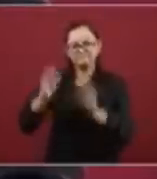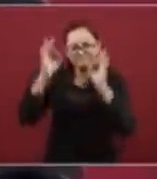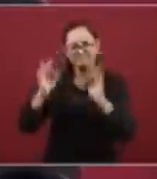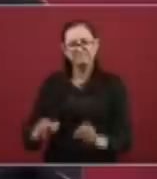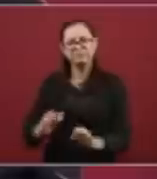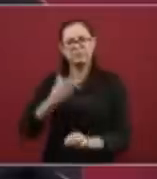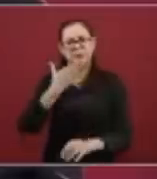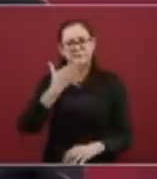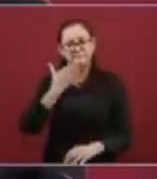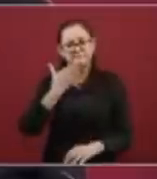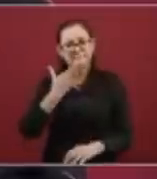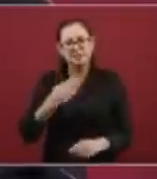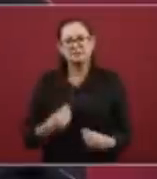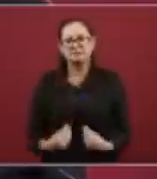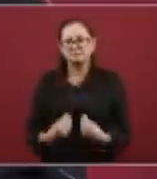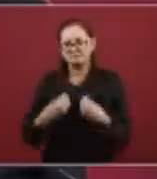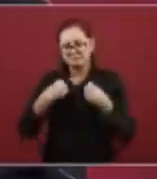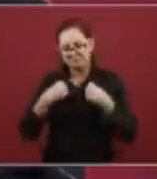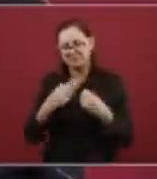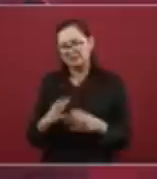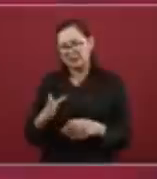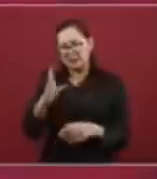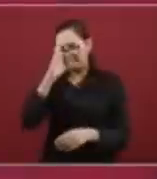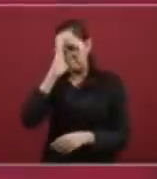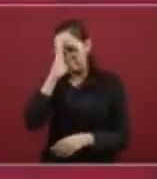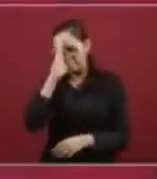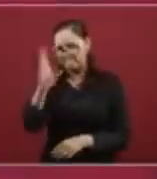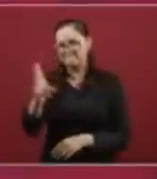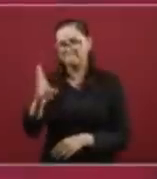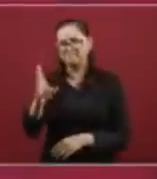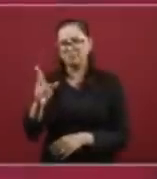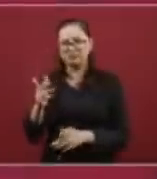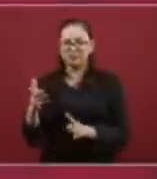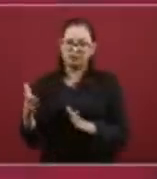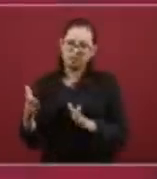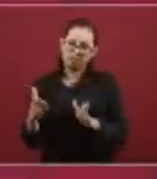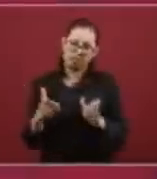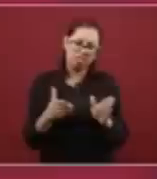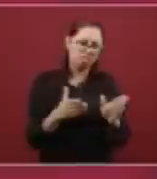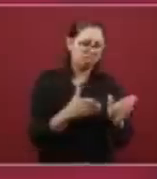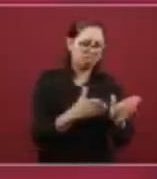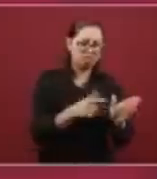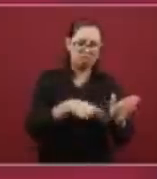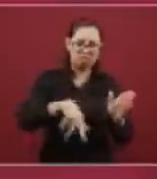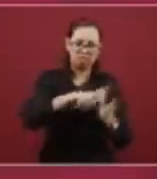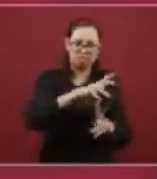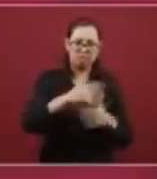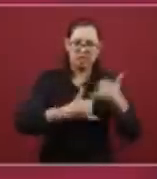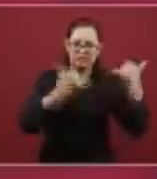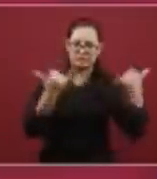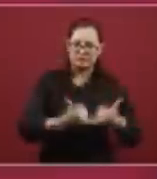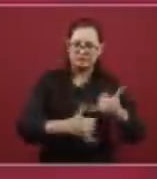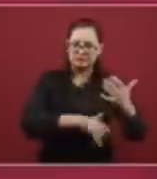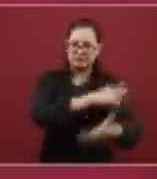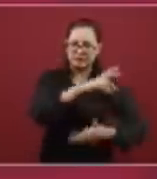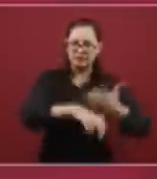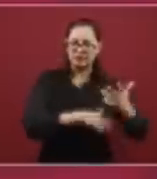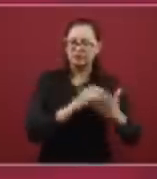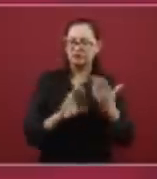para que no tengas la tentación de tomar el camino de las conductas antisociales. Además,